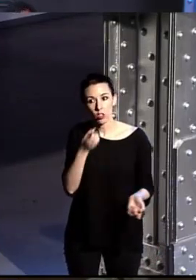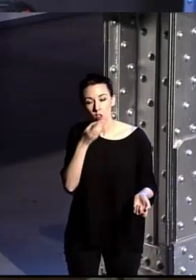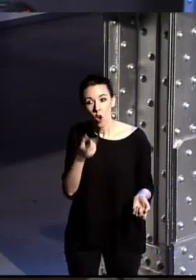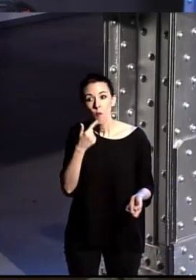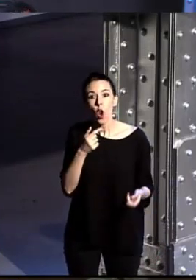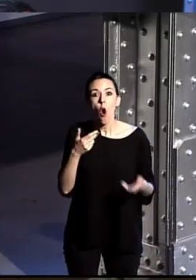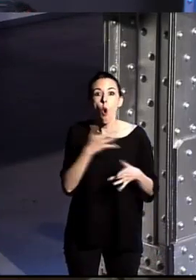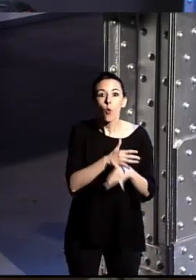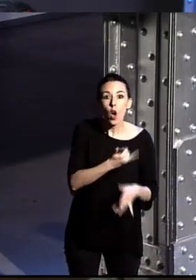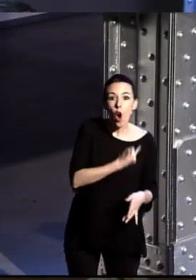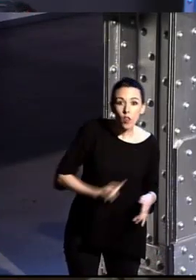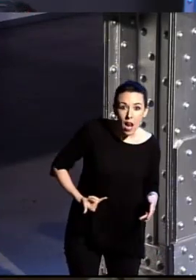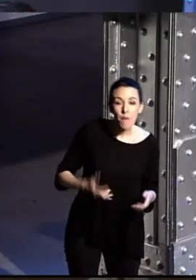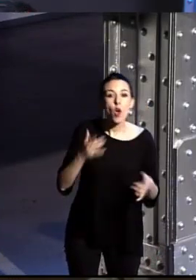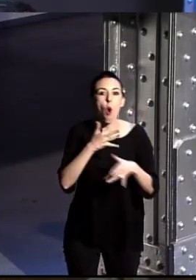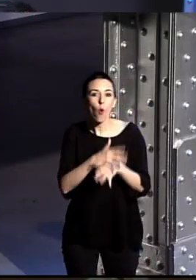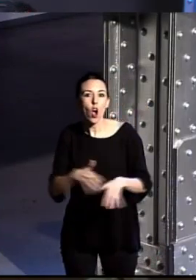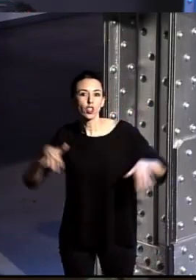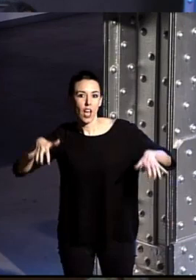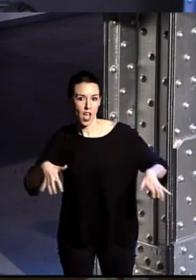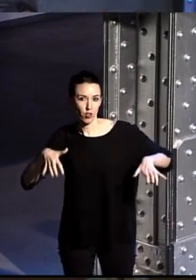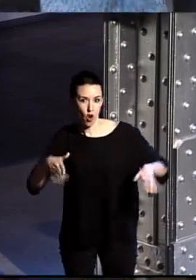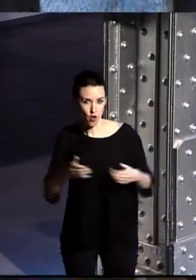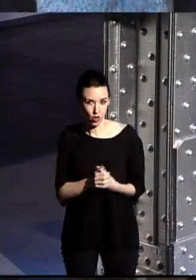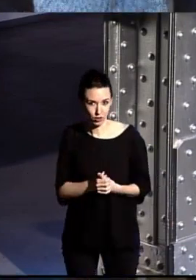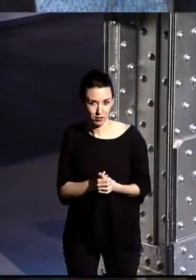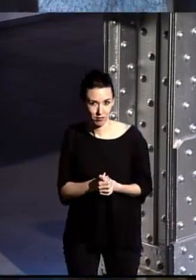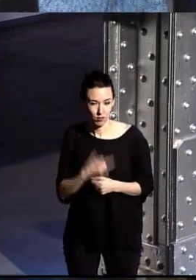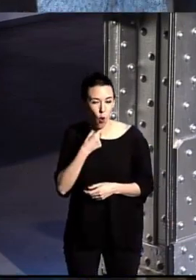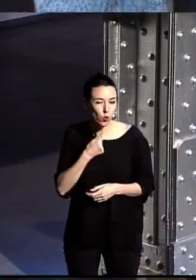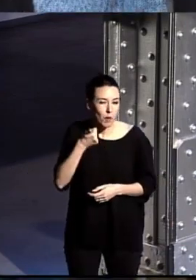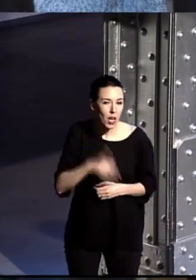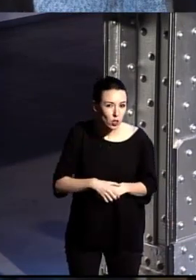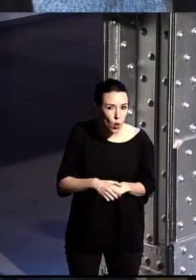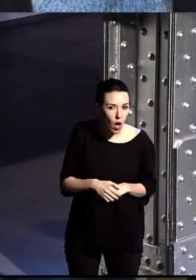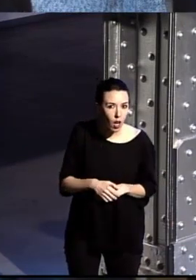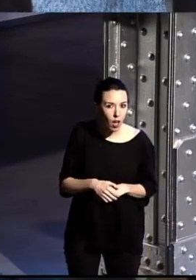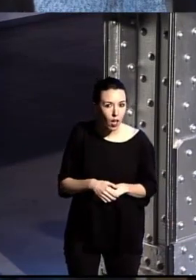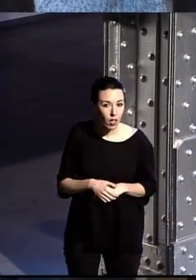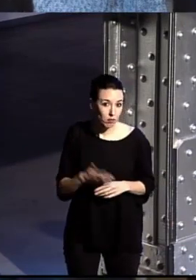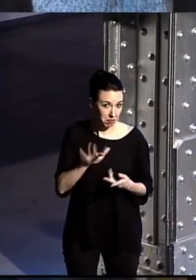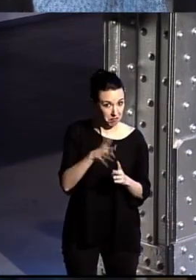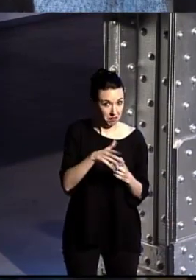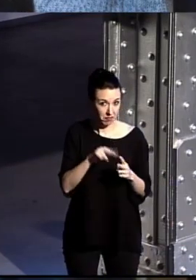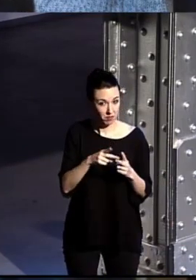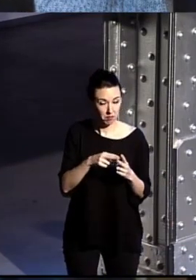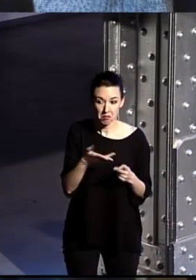Juegos del Hambre o Juego de Tronos? A ver, ¿cuál os parece más? Porque por ahí iría. Pero podría ir por ahí, es cierto. O